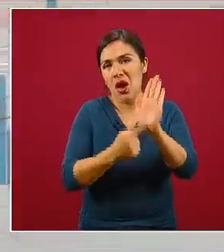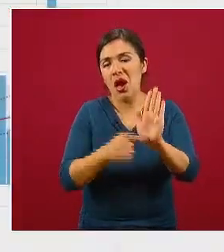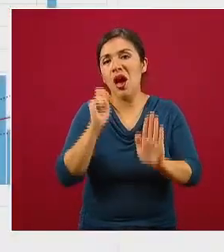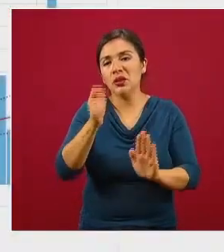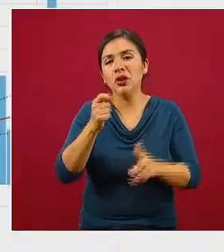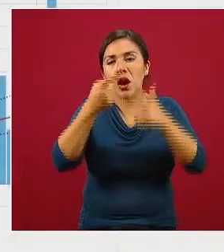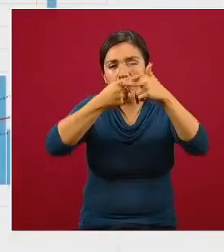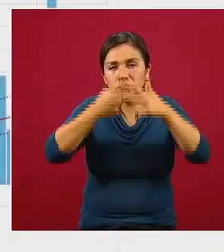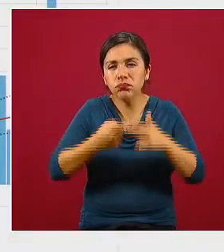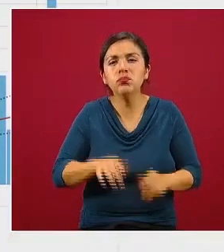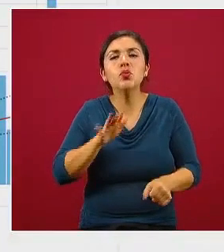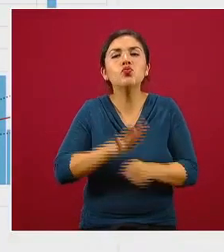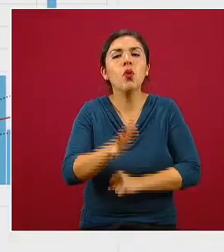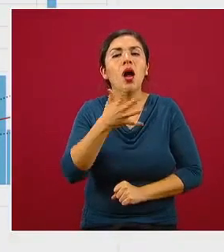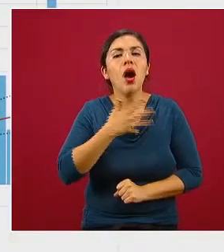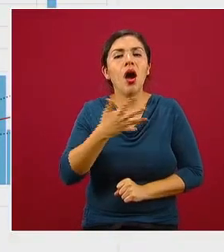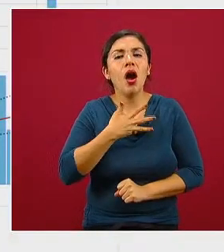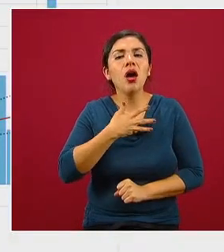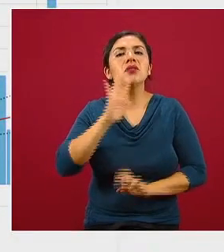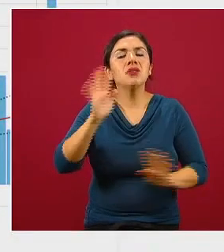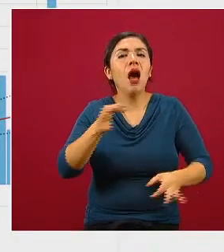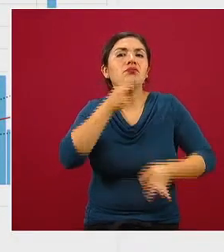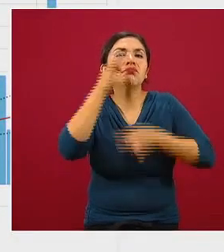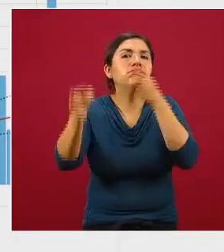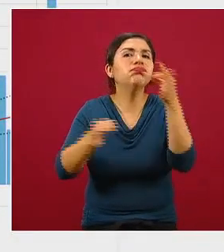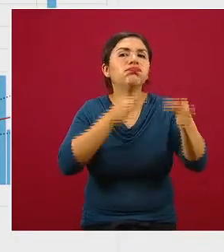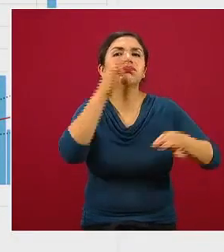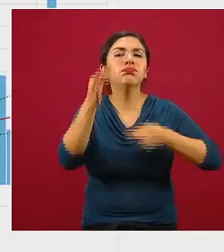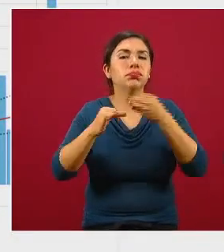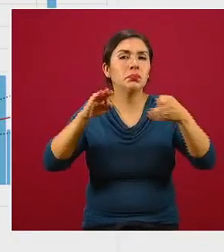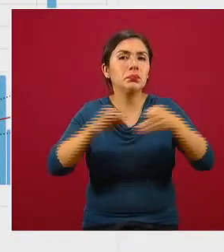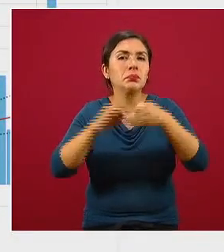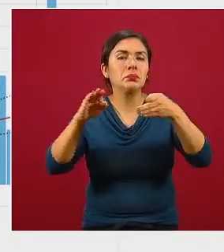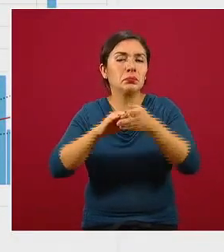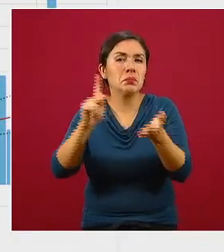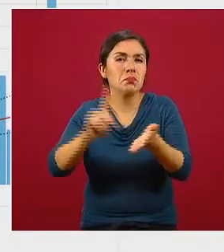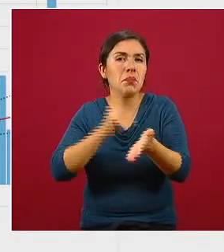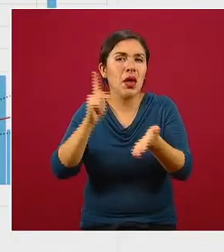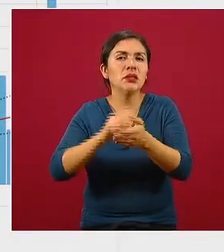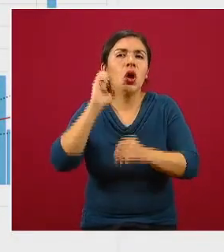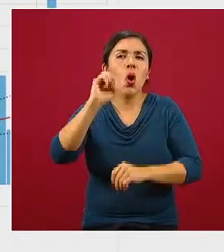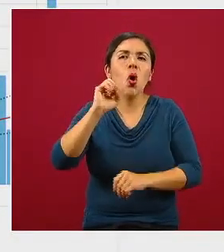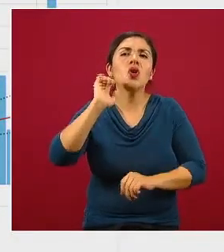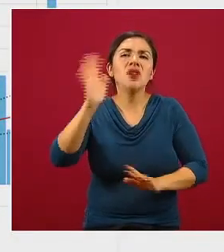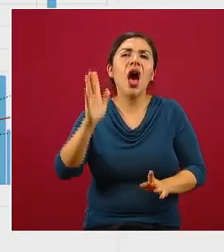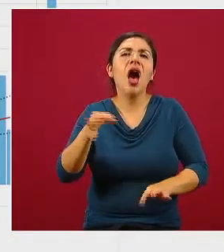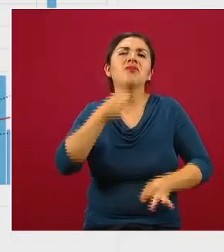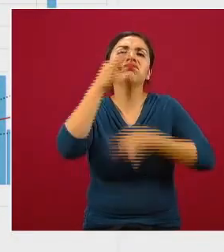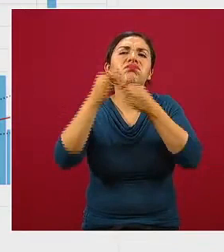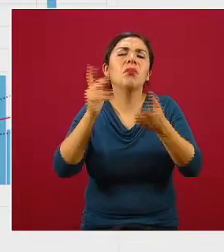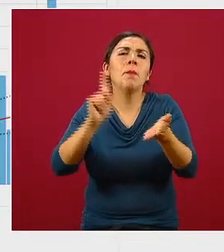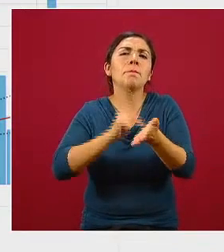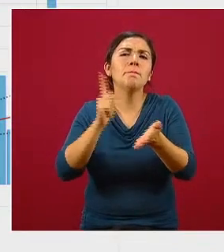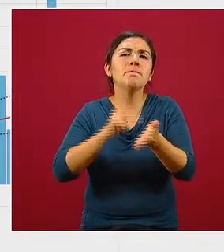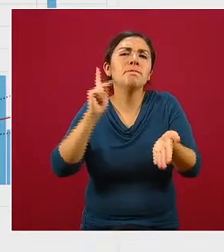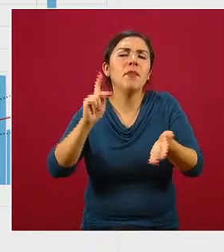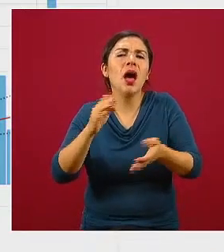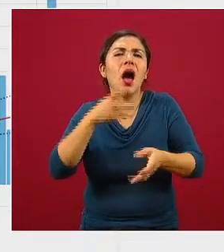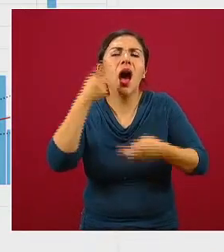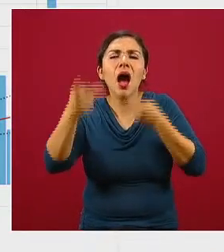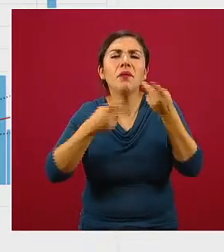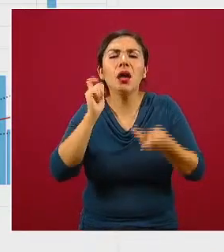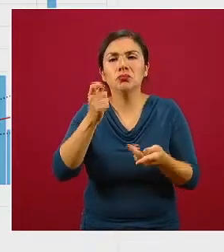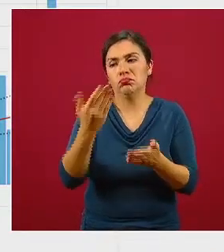las proyecciones que han sido publicadas o de las que hemos hablado durante ya casi un mes y